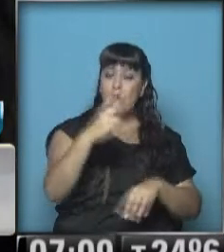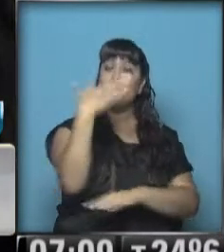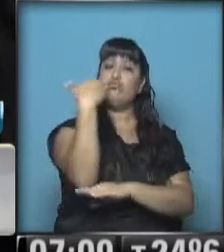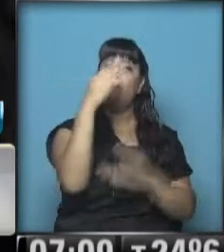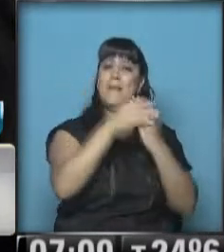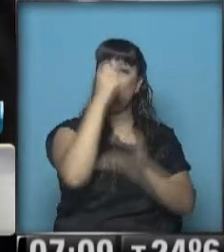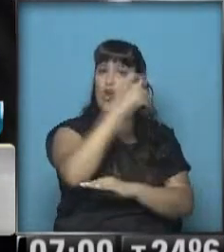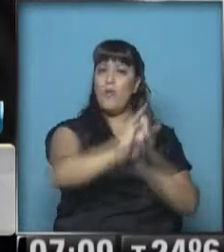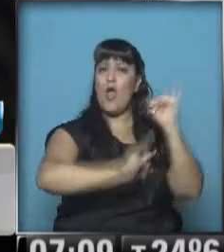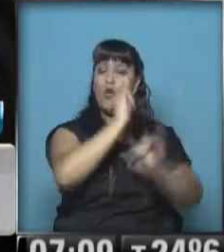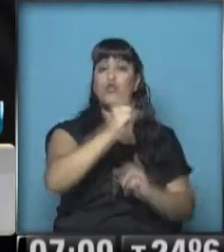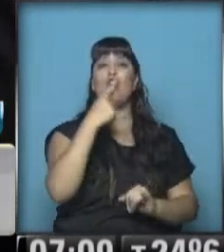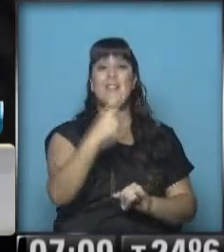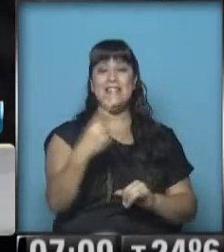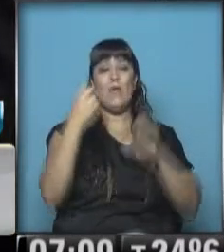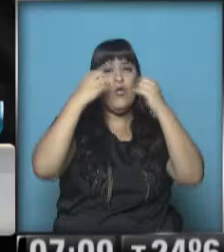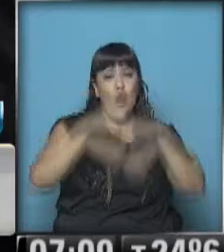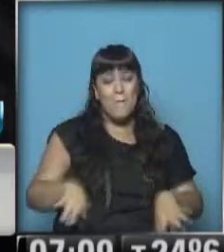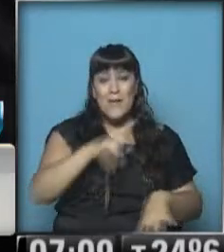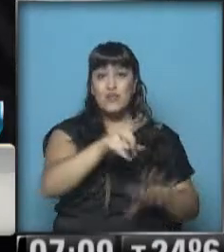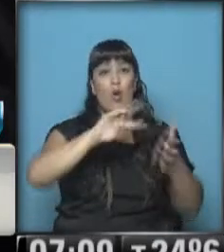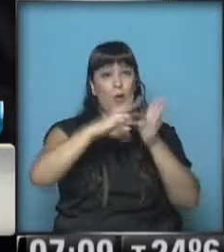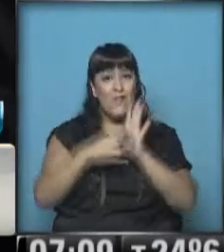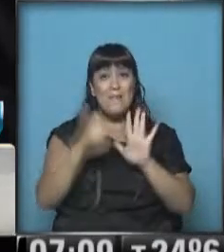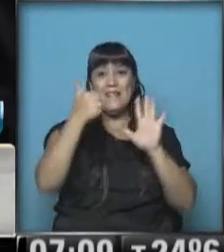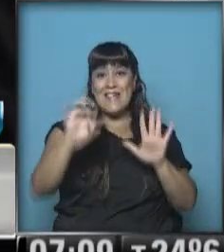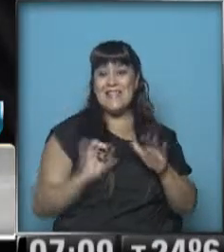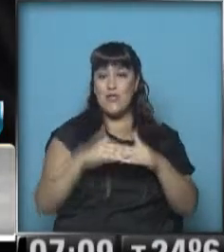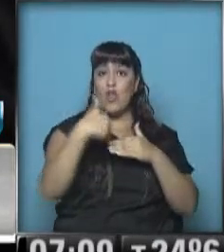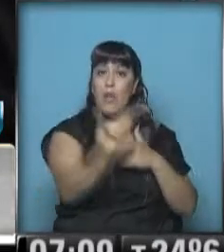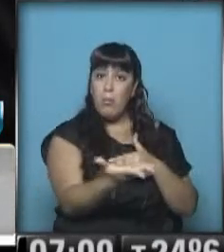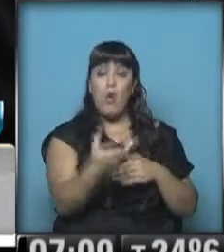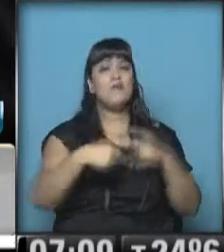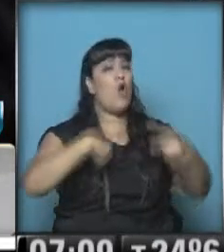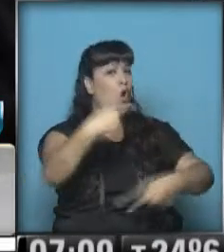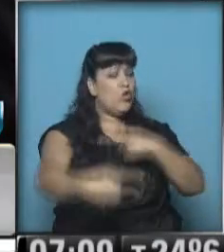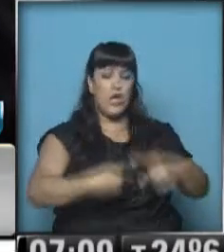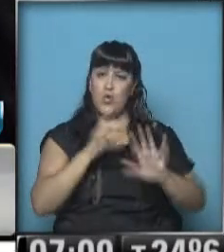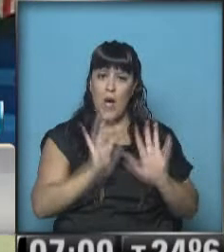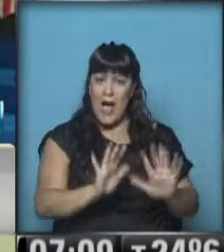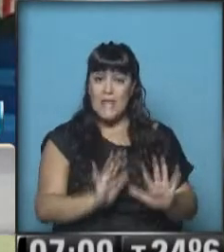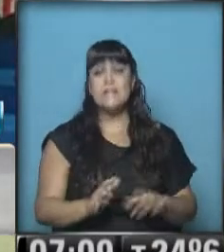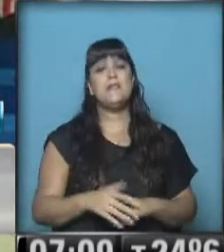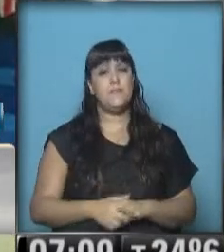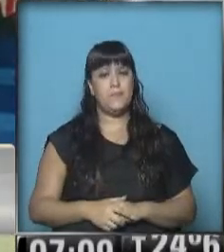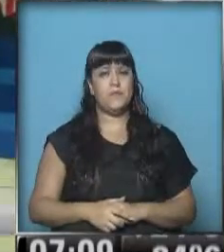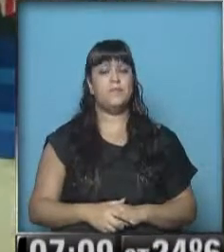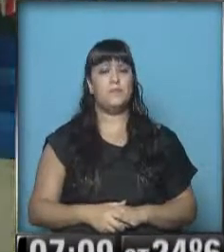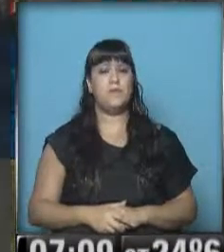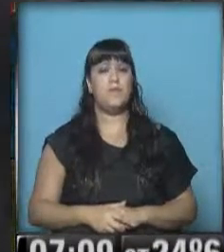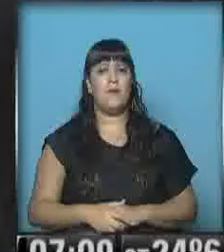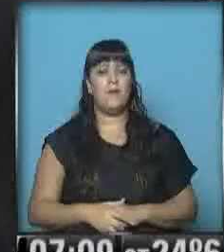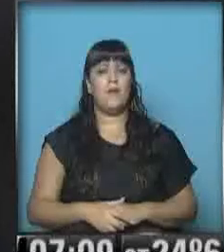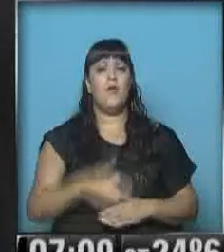y dijo, 6 años después del inicio de esa crisis, sigue tranquilamente el curso y ha ido invadiendo la esfera de los